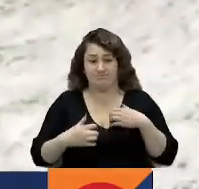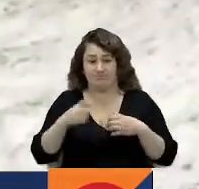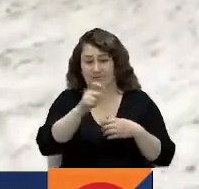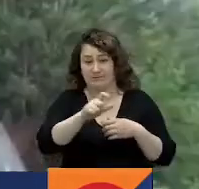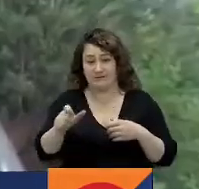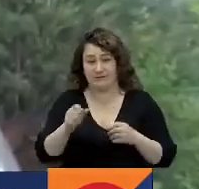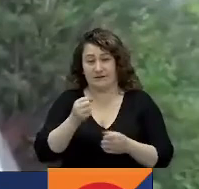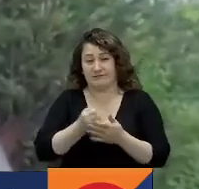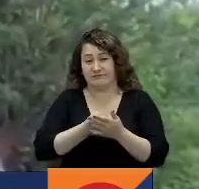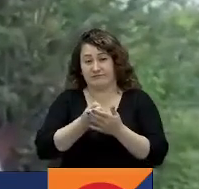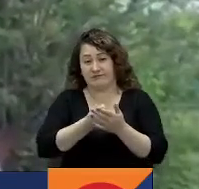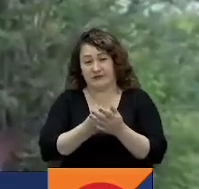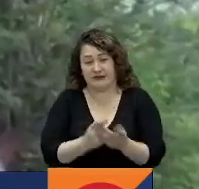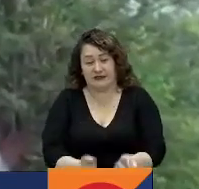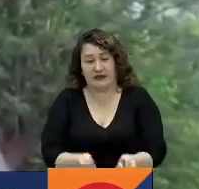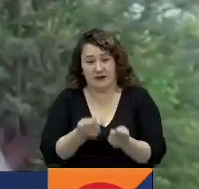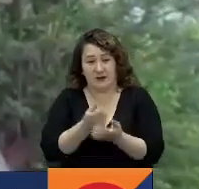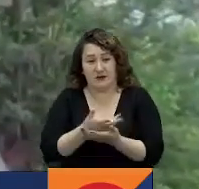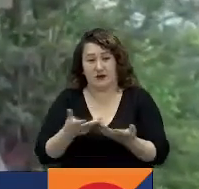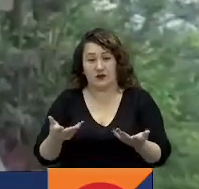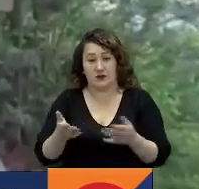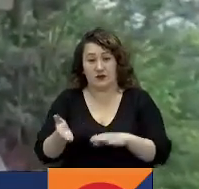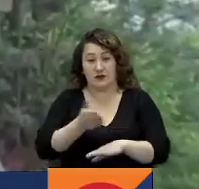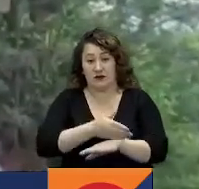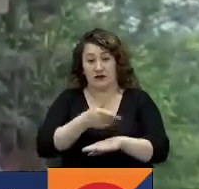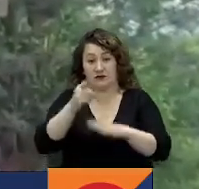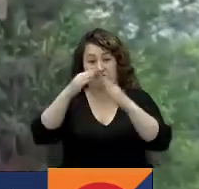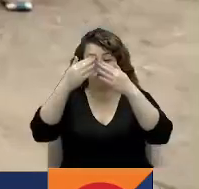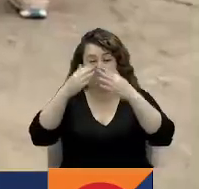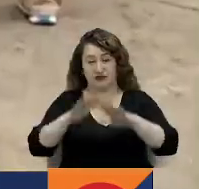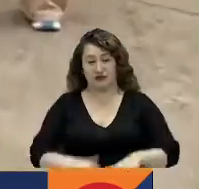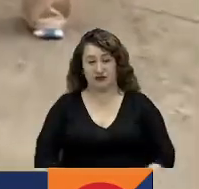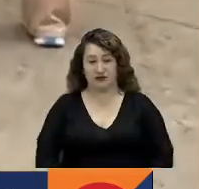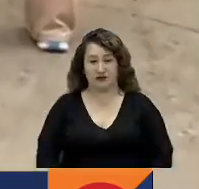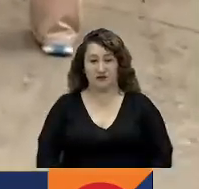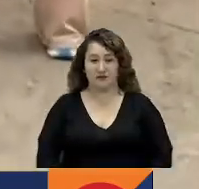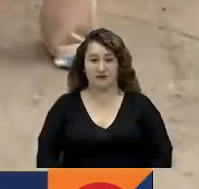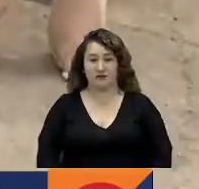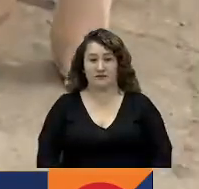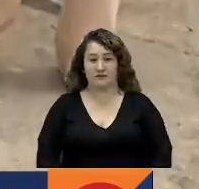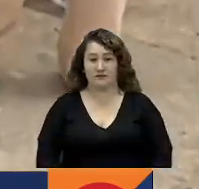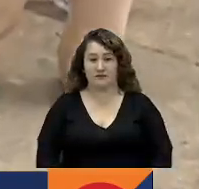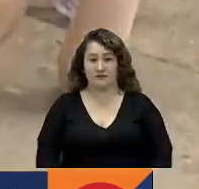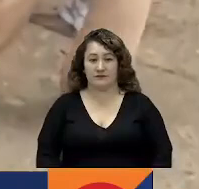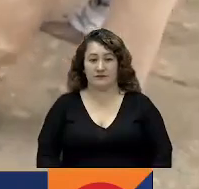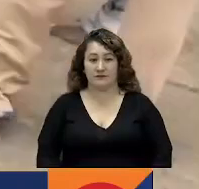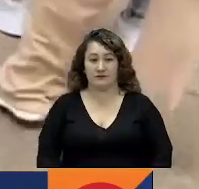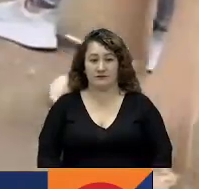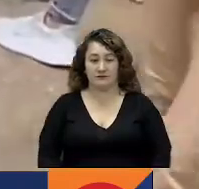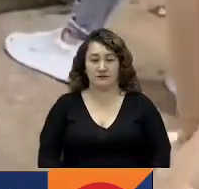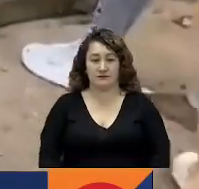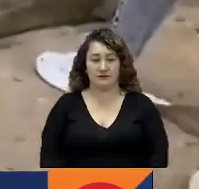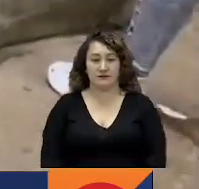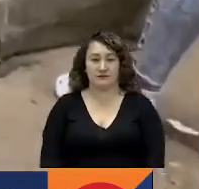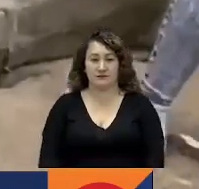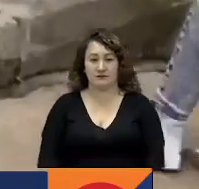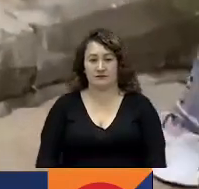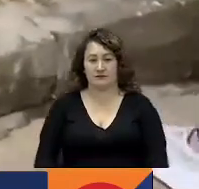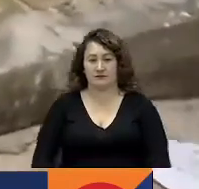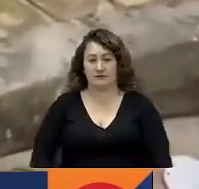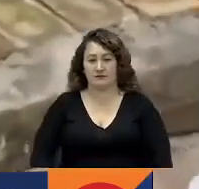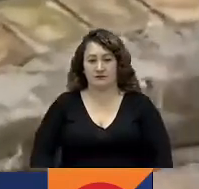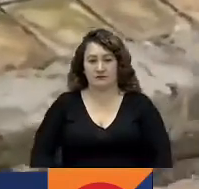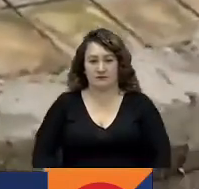de rescatar lo más que puedan antes de que su vivienda colapse. Y tengo mis gallinitas, mis animalitos,